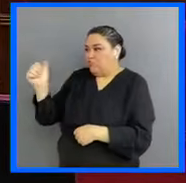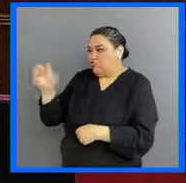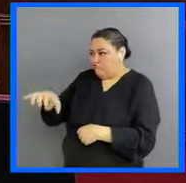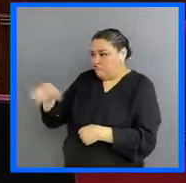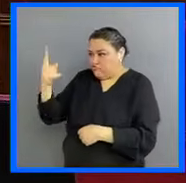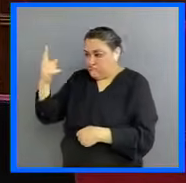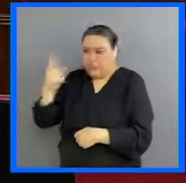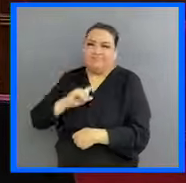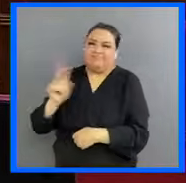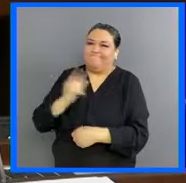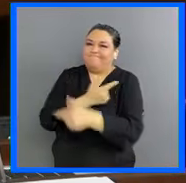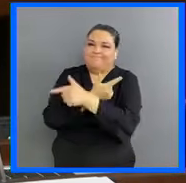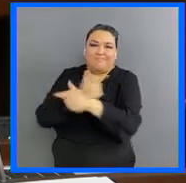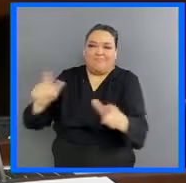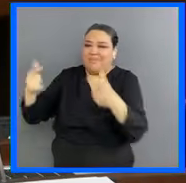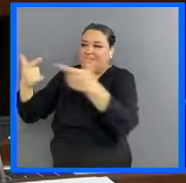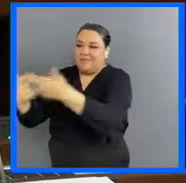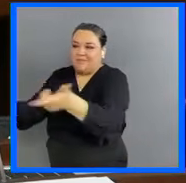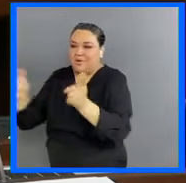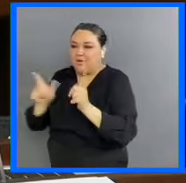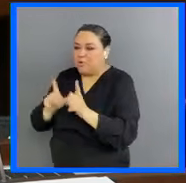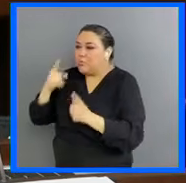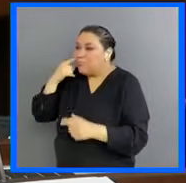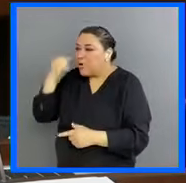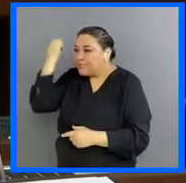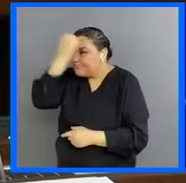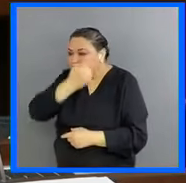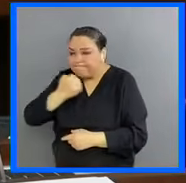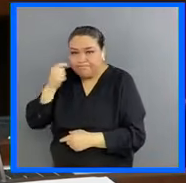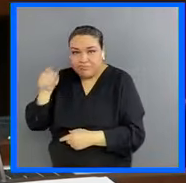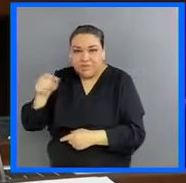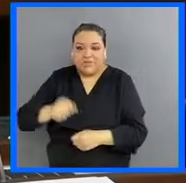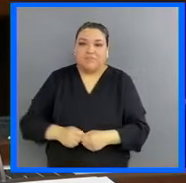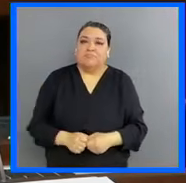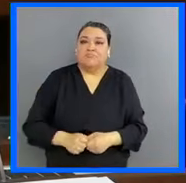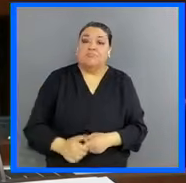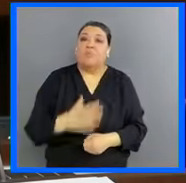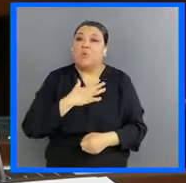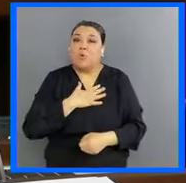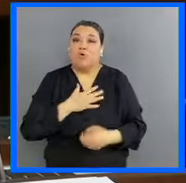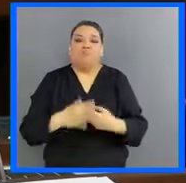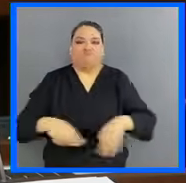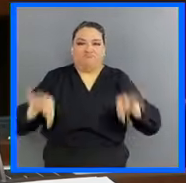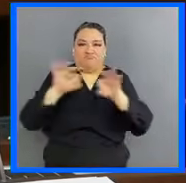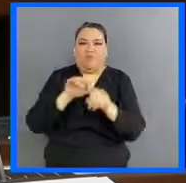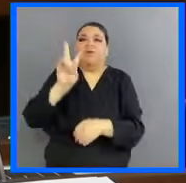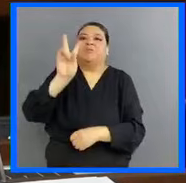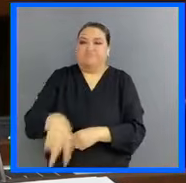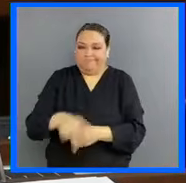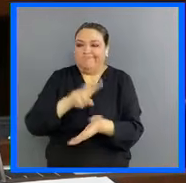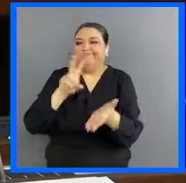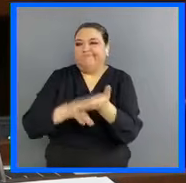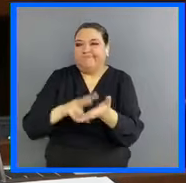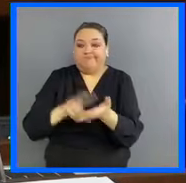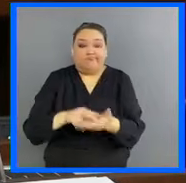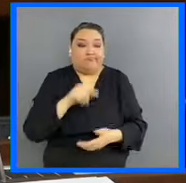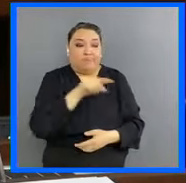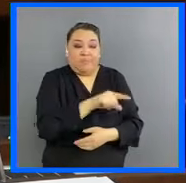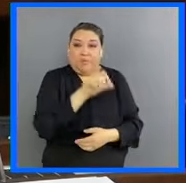de verificación fiscal. Considero jurídicamente válido que la autoridad hacendaria